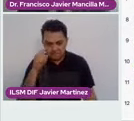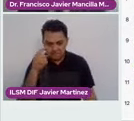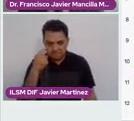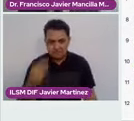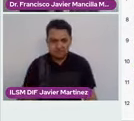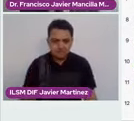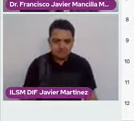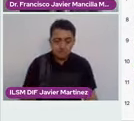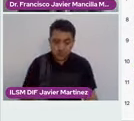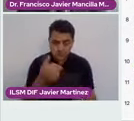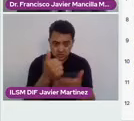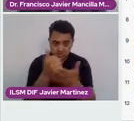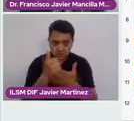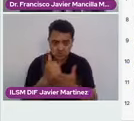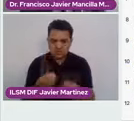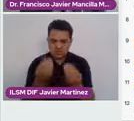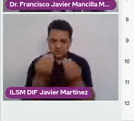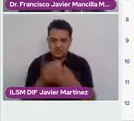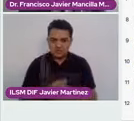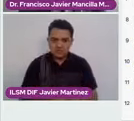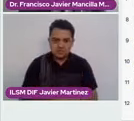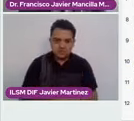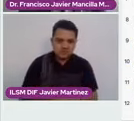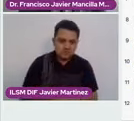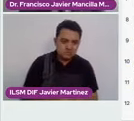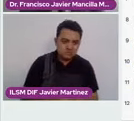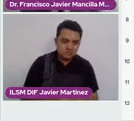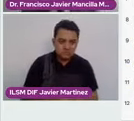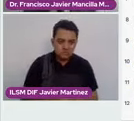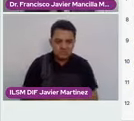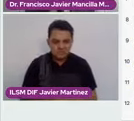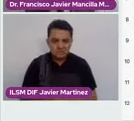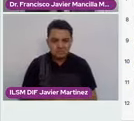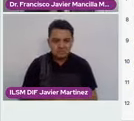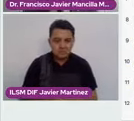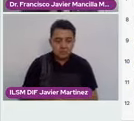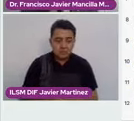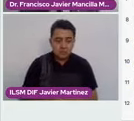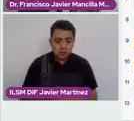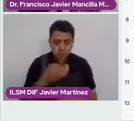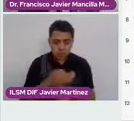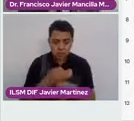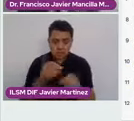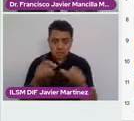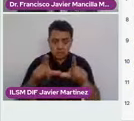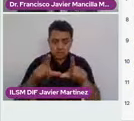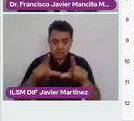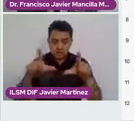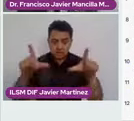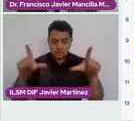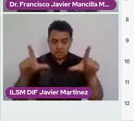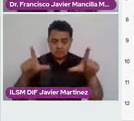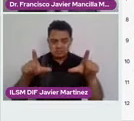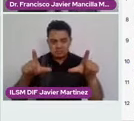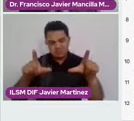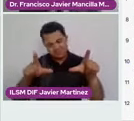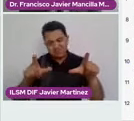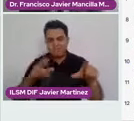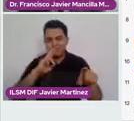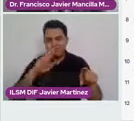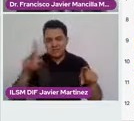Eso nos puede ayudar muchísimo. Esta forma en la que la puso ahora mismo de agrandar, se ve mucho,